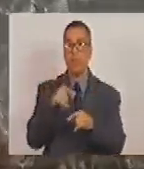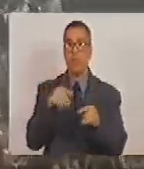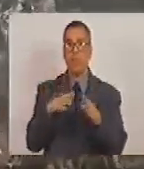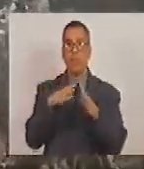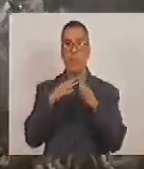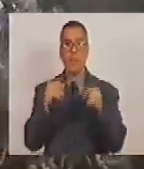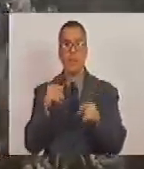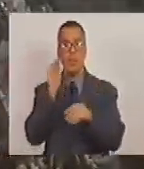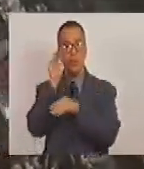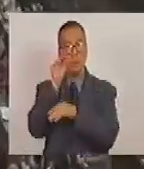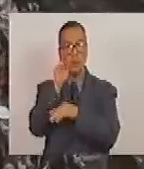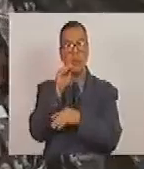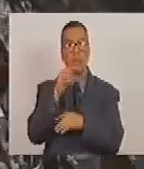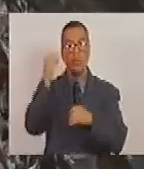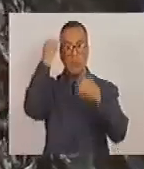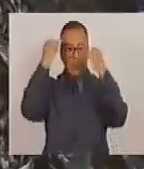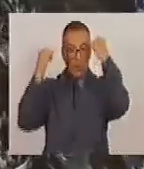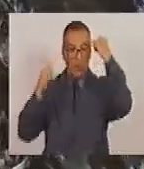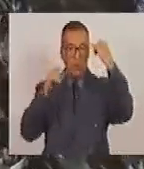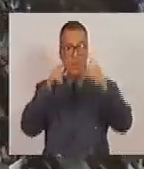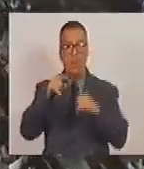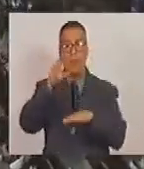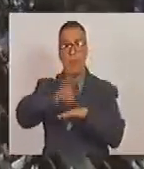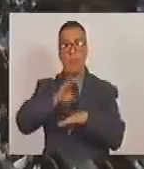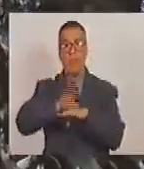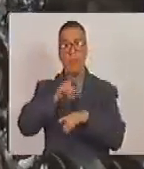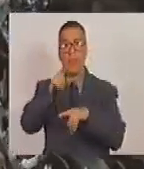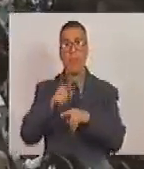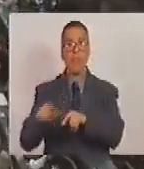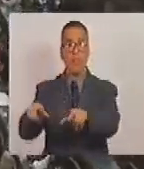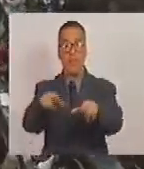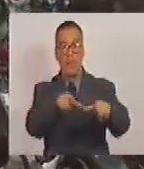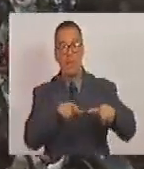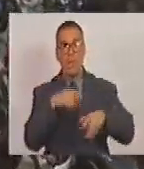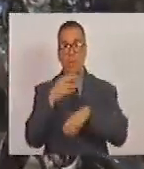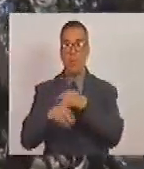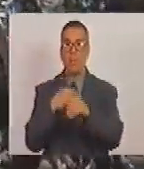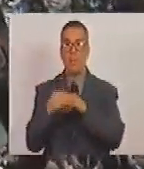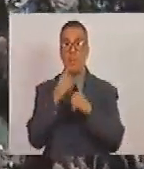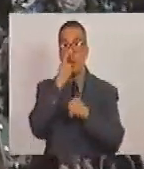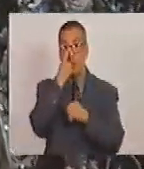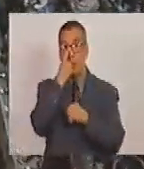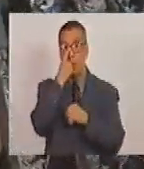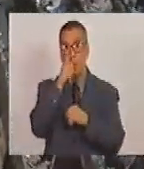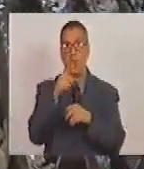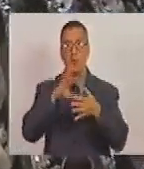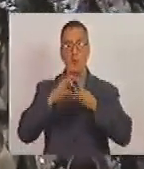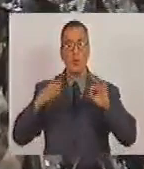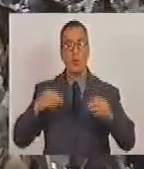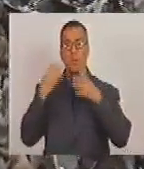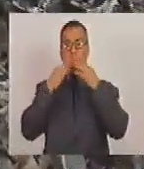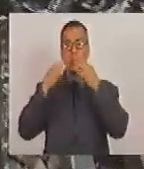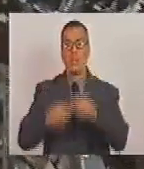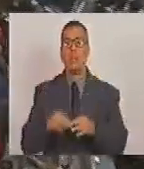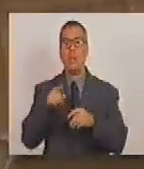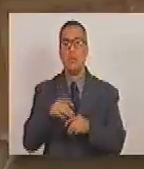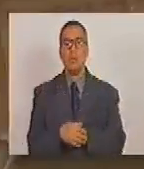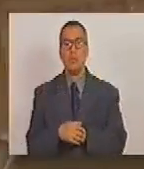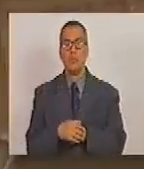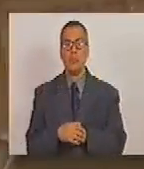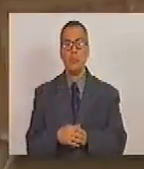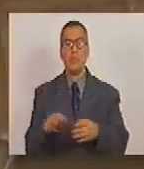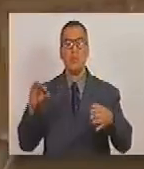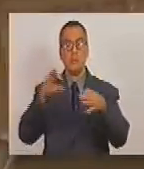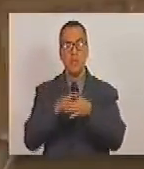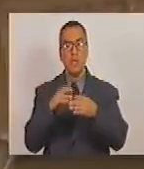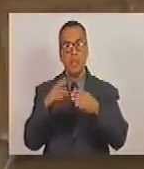las futuras iniciativas que del seno del territorio se van a generar para que esta red verdaderamente esté contenida